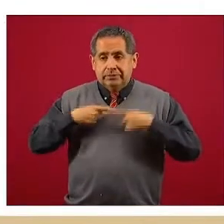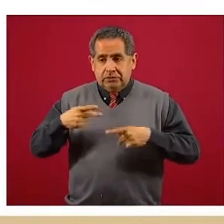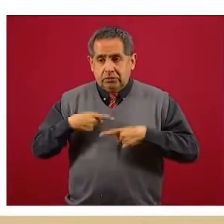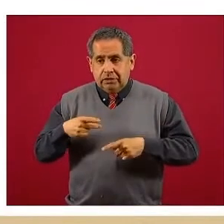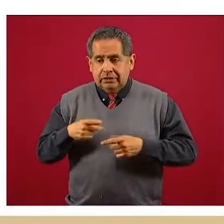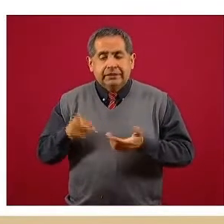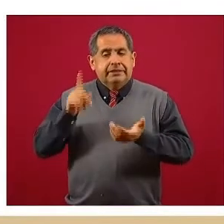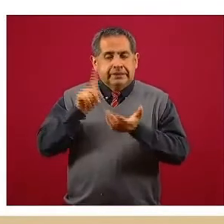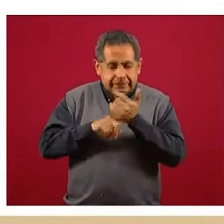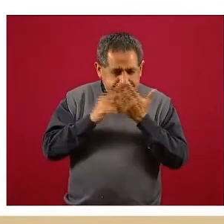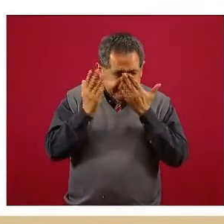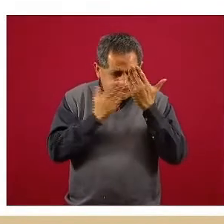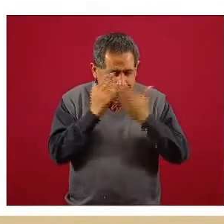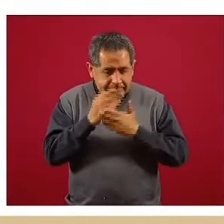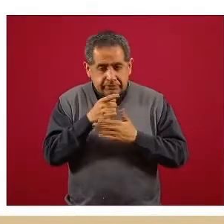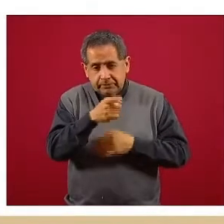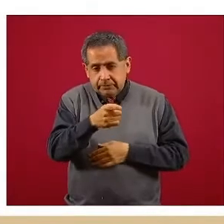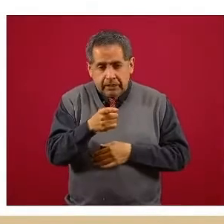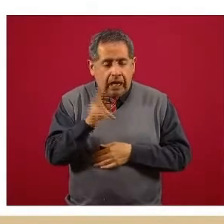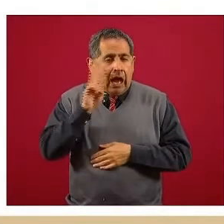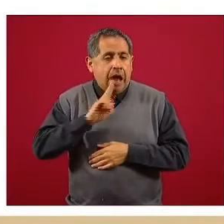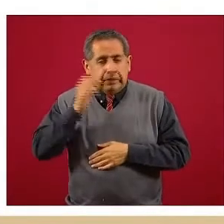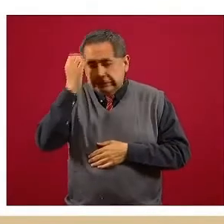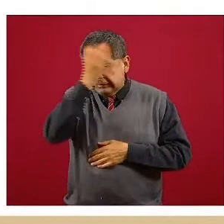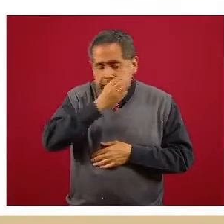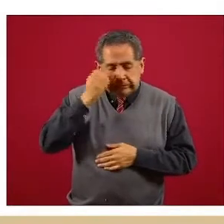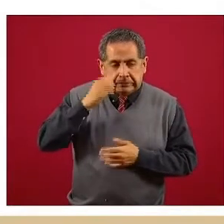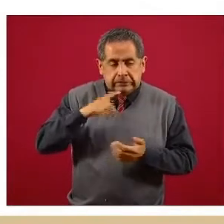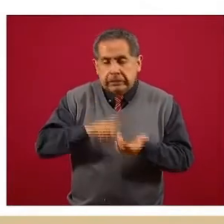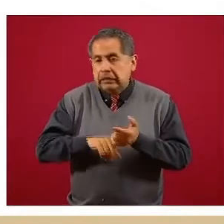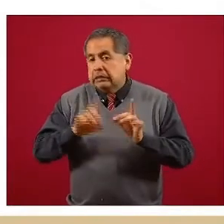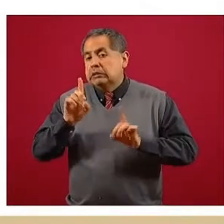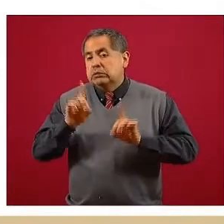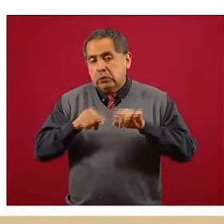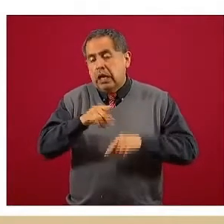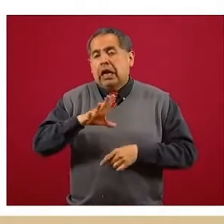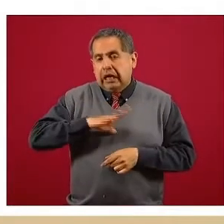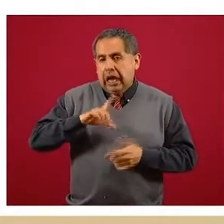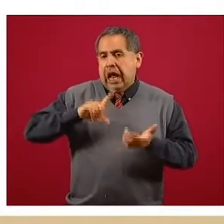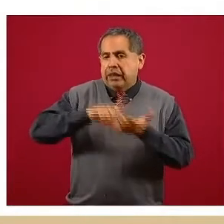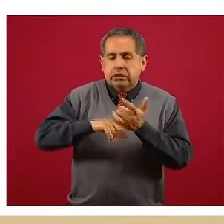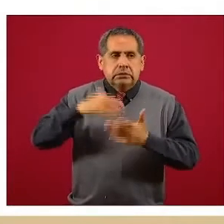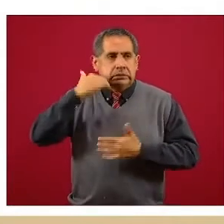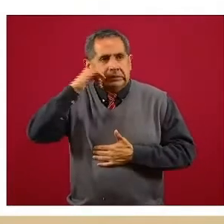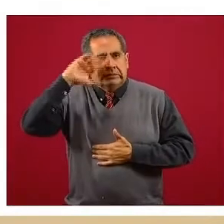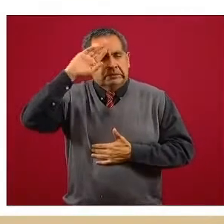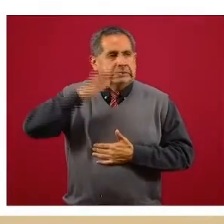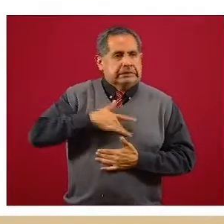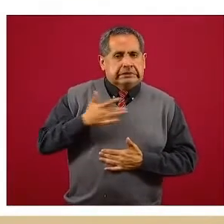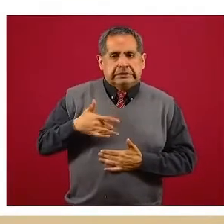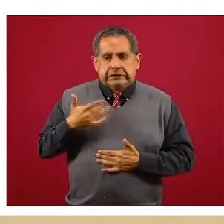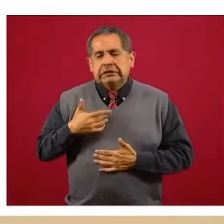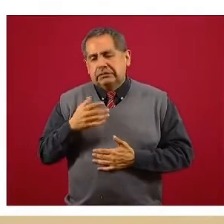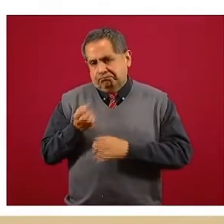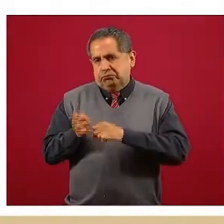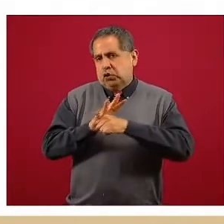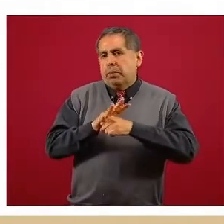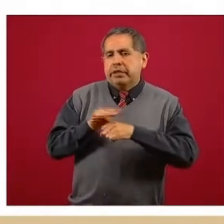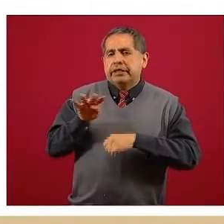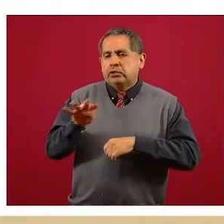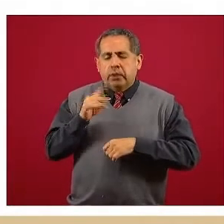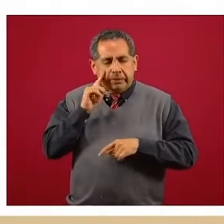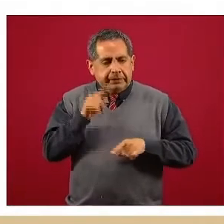que han sido ingresadas a protocolo de estudio por presentar signos y síntomas compatibles con la enfermedad de COVID-19 y por lo